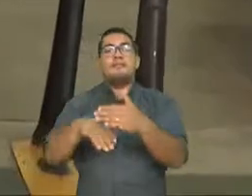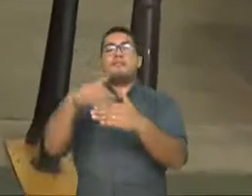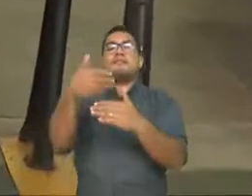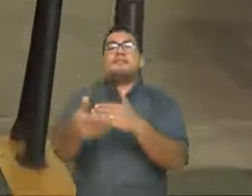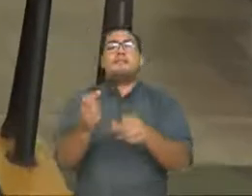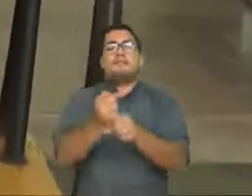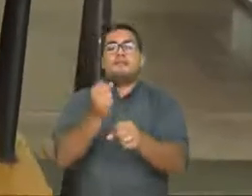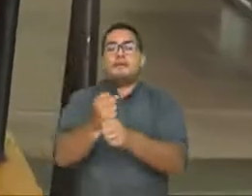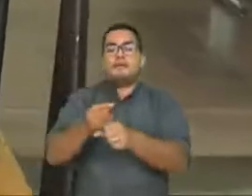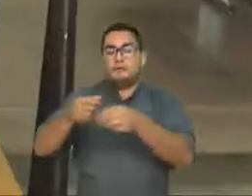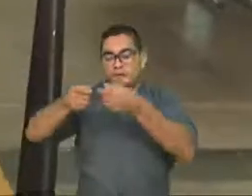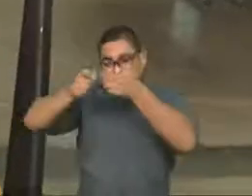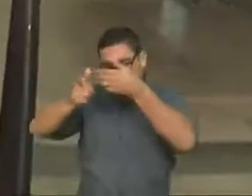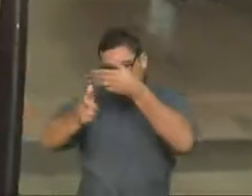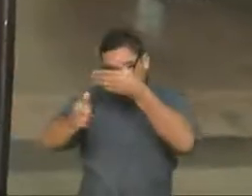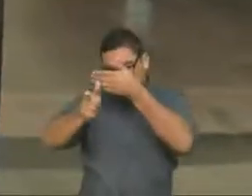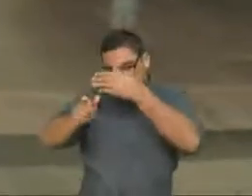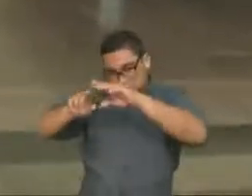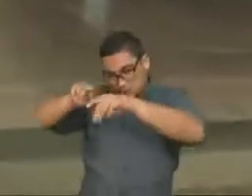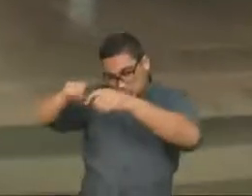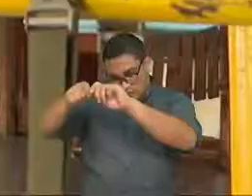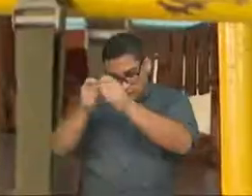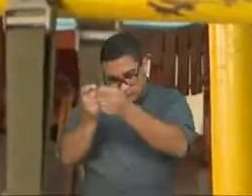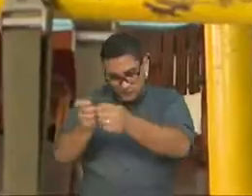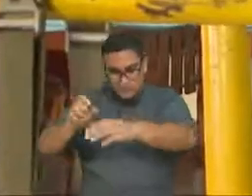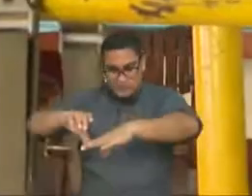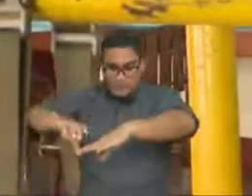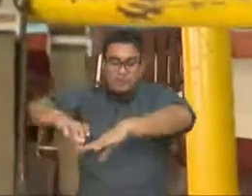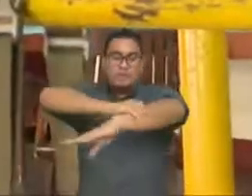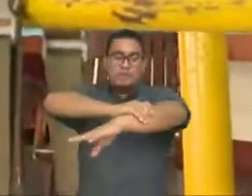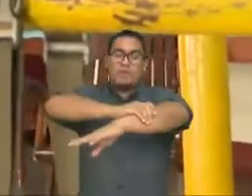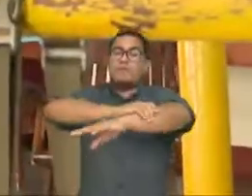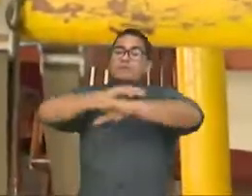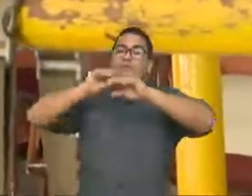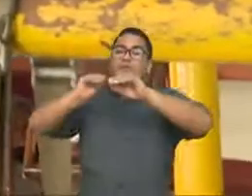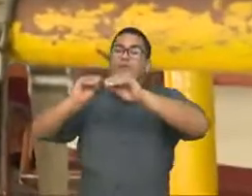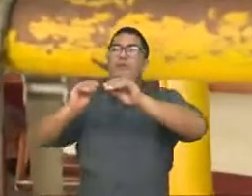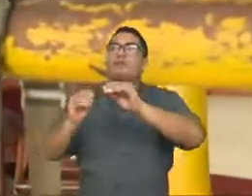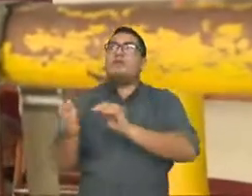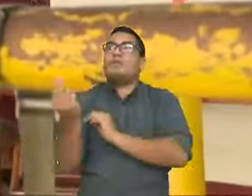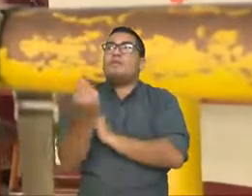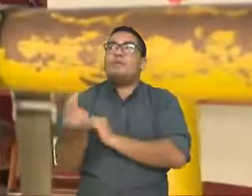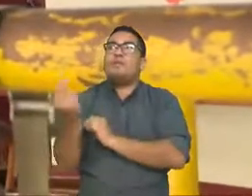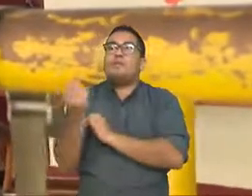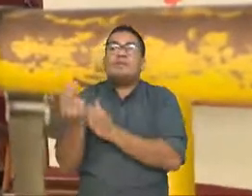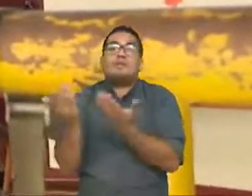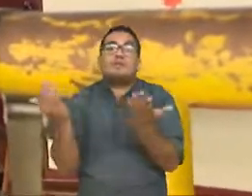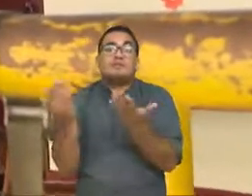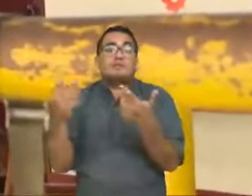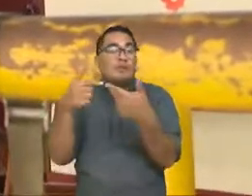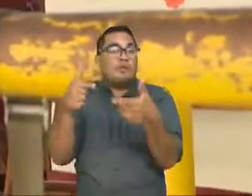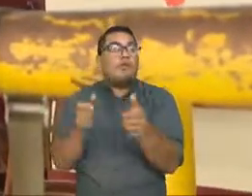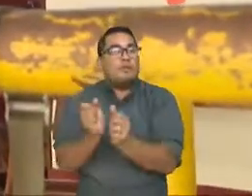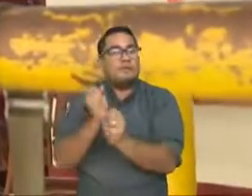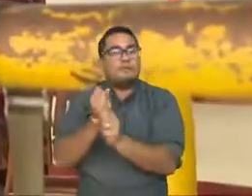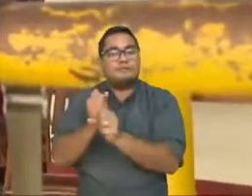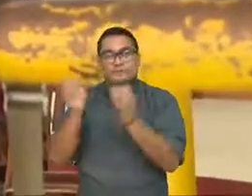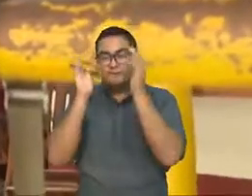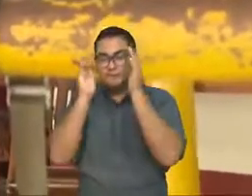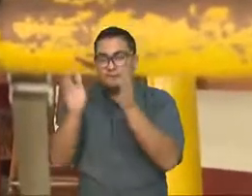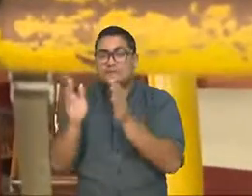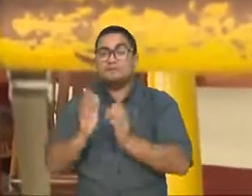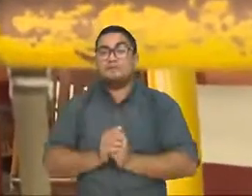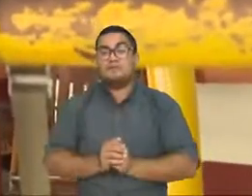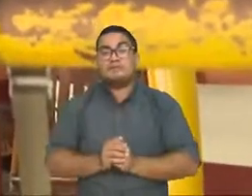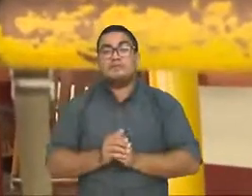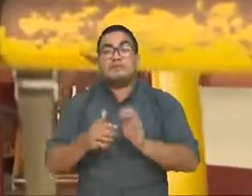elaboración de prótesis, si en caso hay que usarla. Ustedes mismos le enseñan cómo usarla, hay un equipo grande para eso. Cuando un paciente